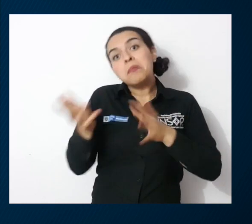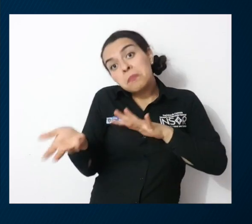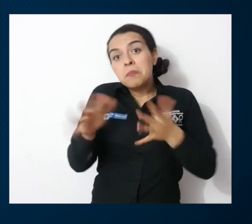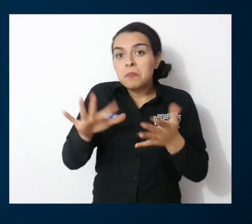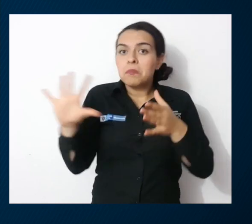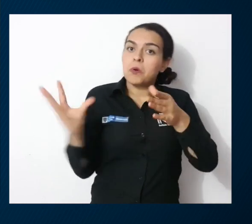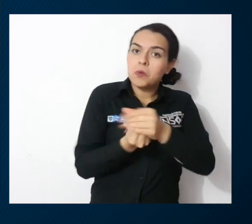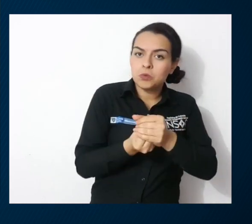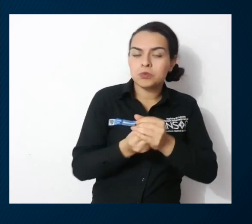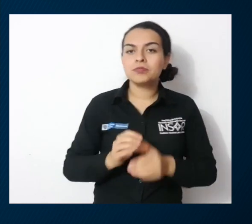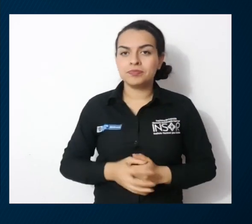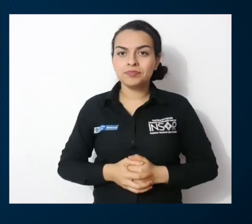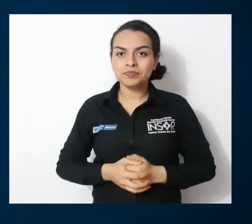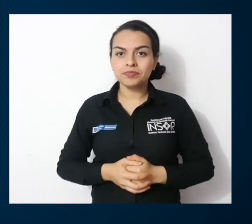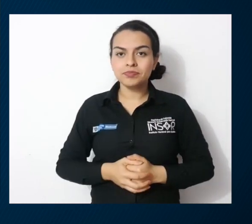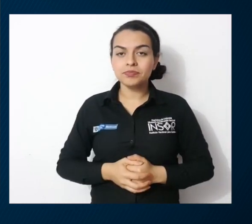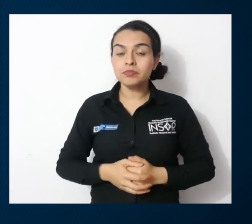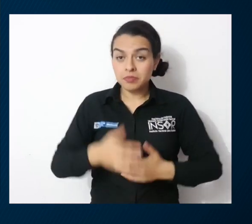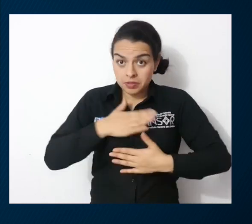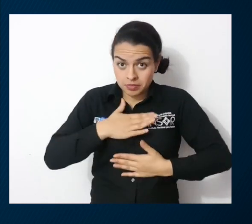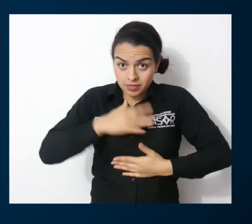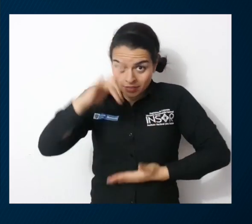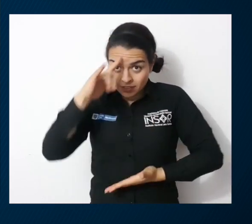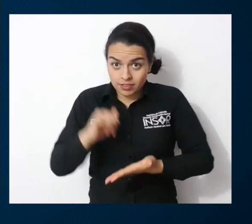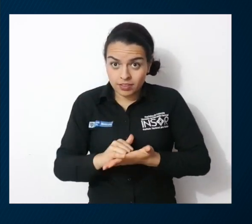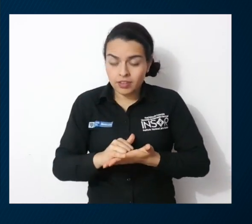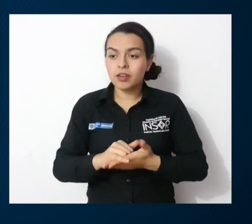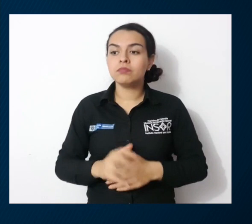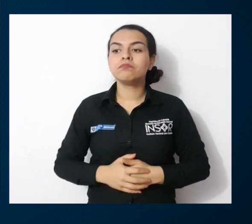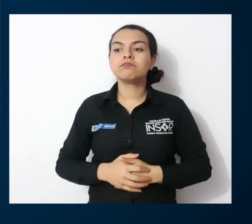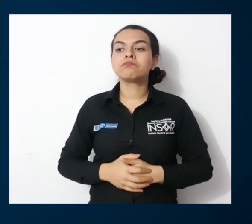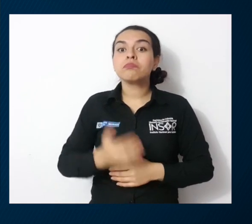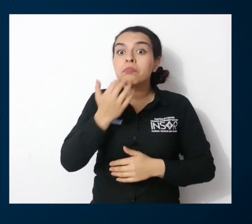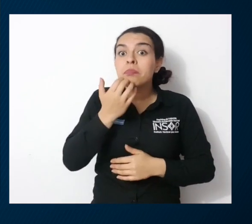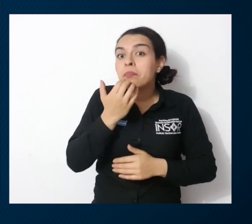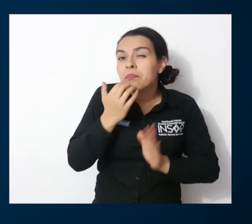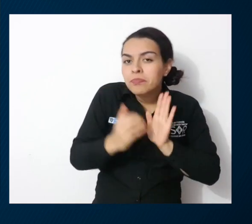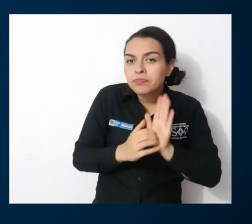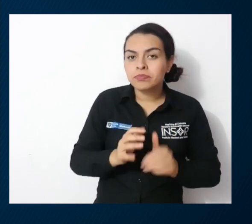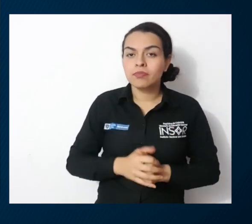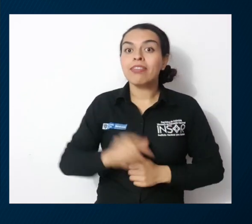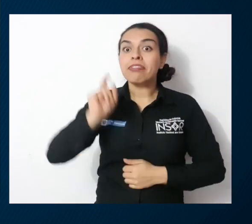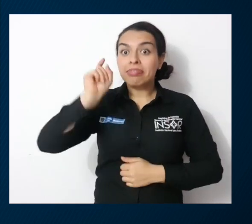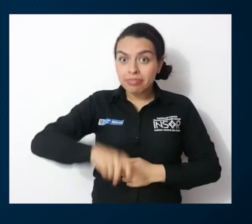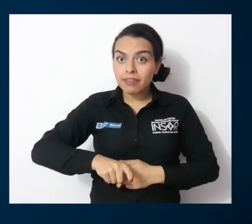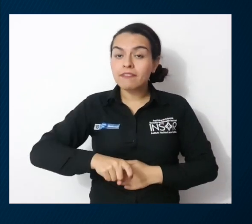o menos incluyente o inclusiva. Yo creo entonces que si uno tuviera que acompañar esta